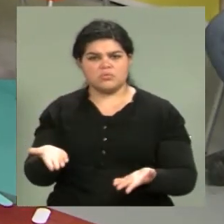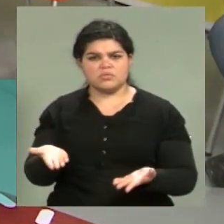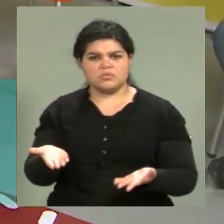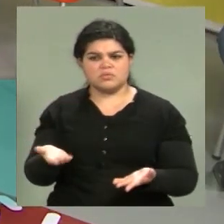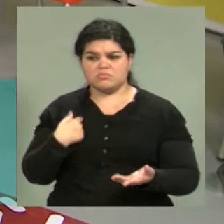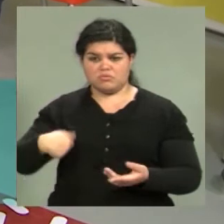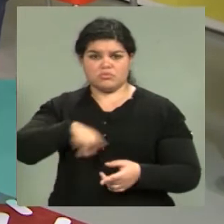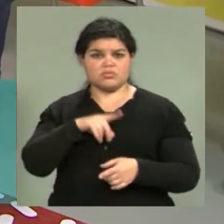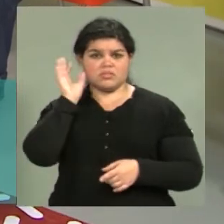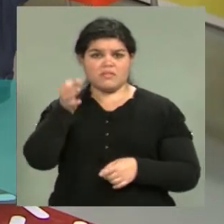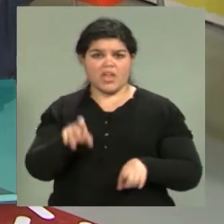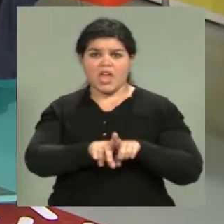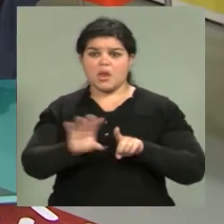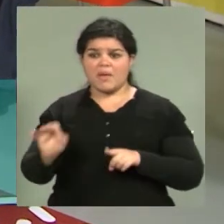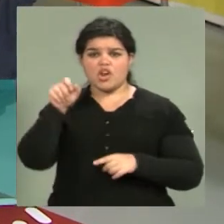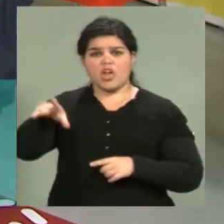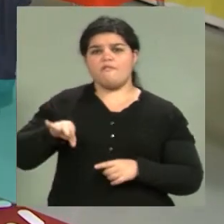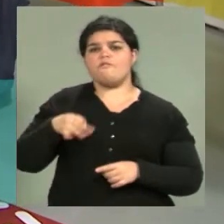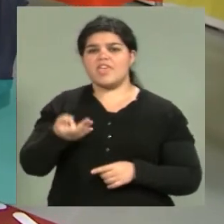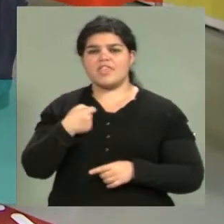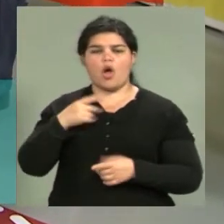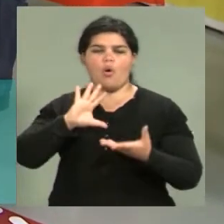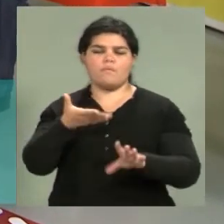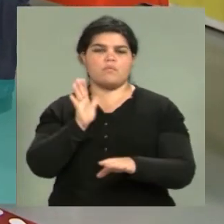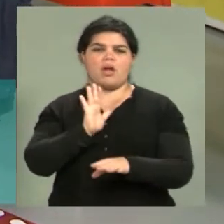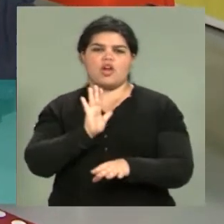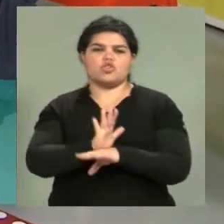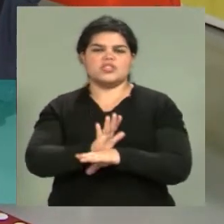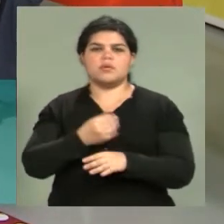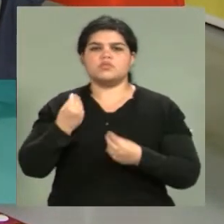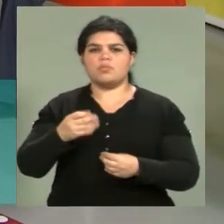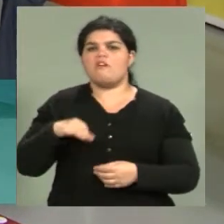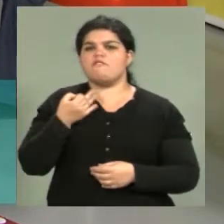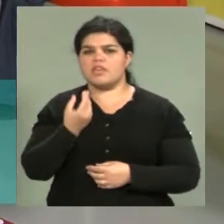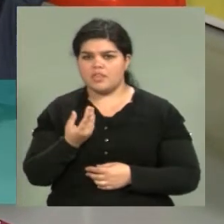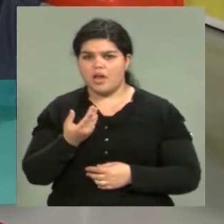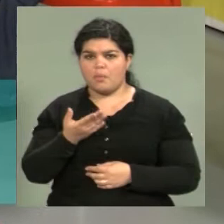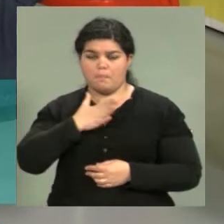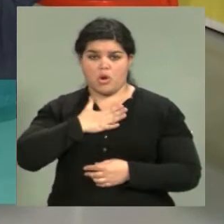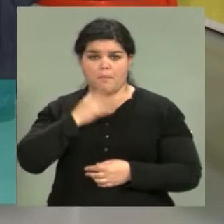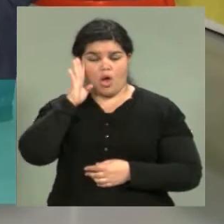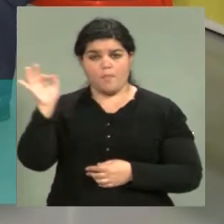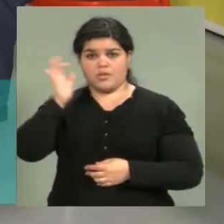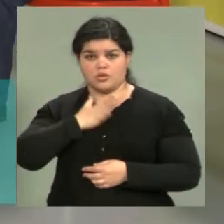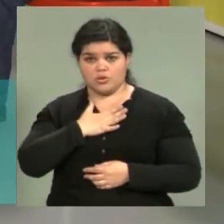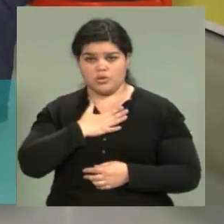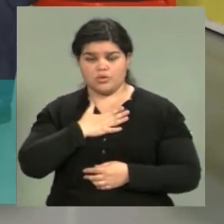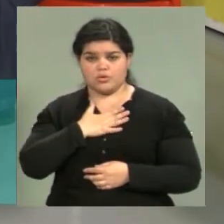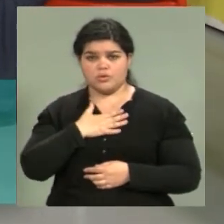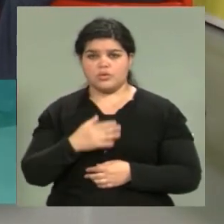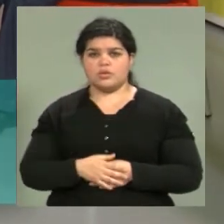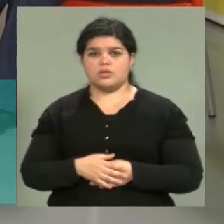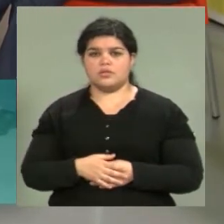nuestro hermano, en nuestra concepción de vida, o en mi concepción de vida, y creo que en el de mucha gente, es